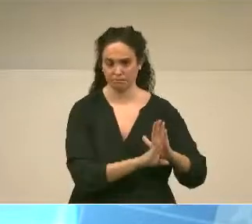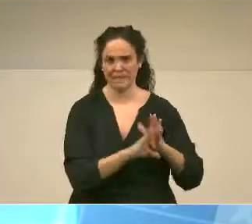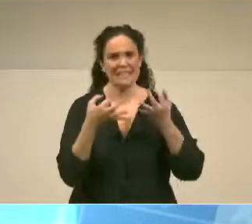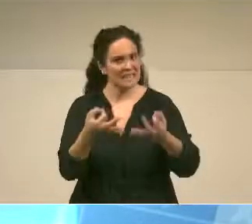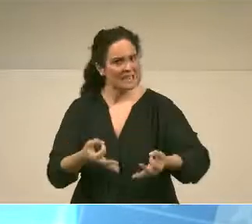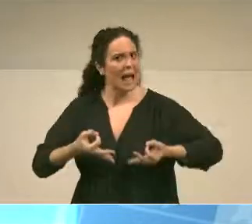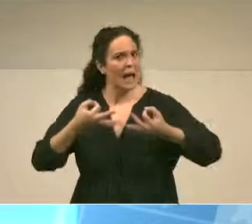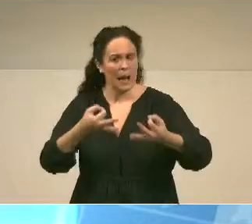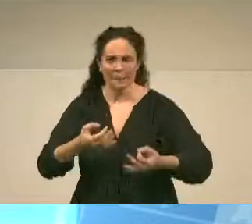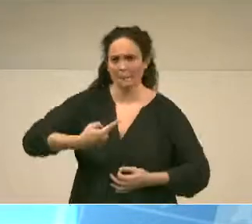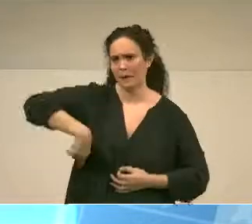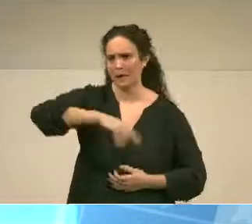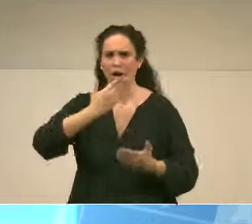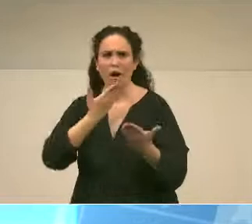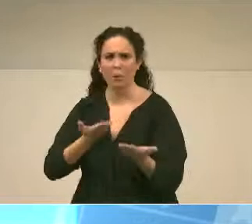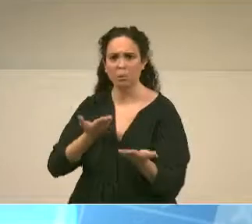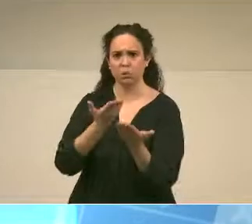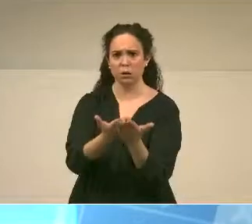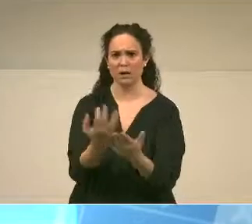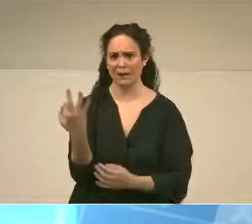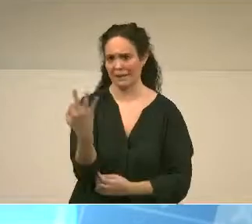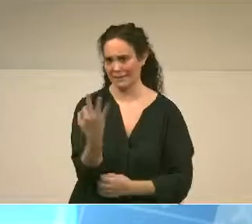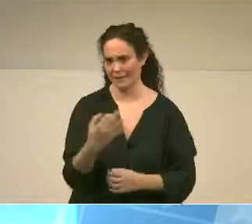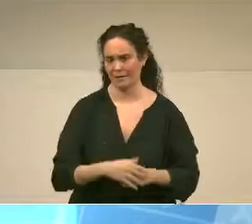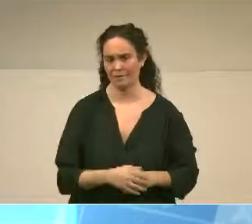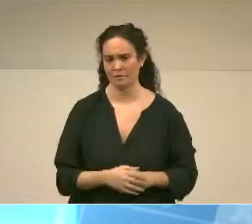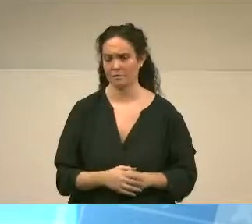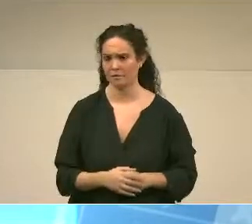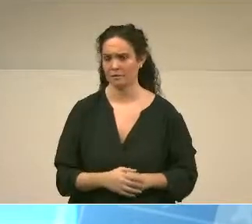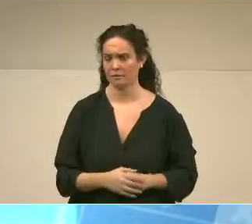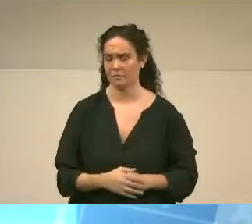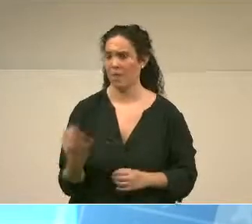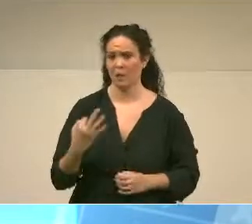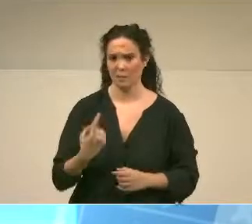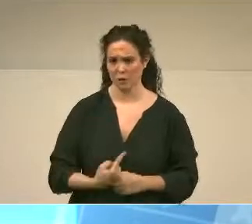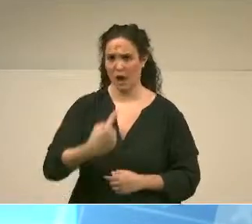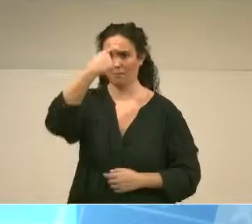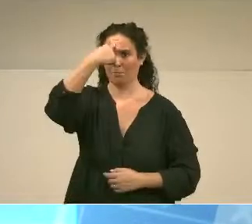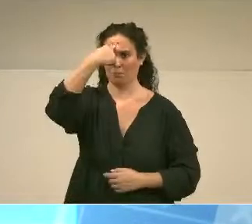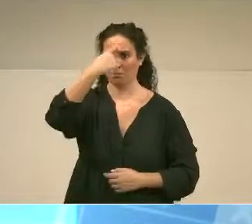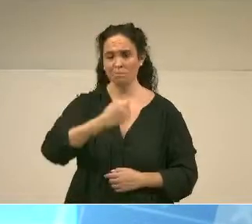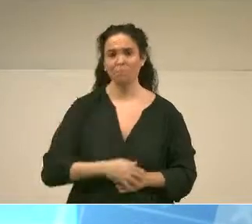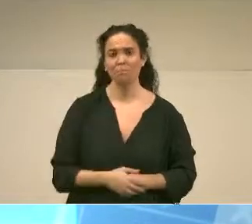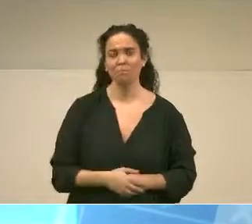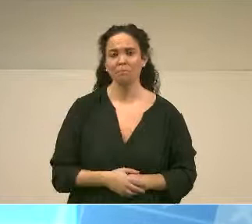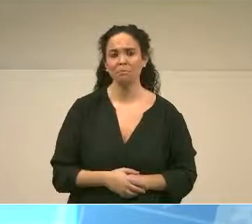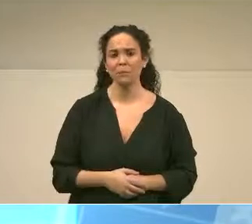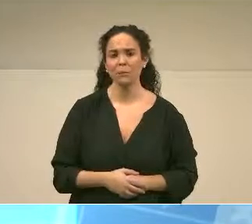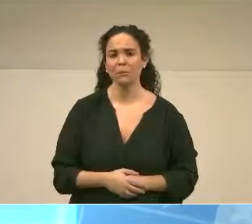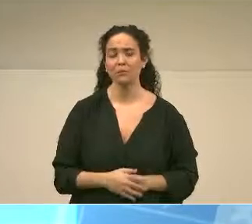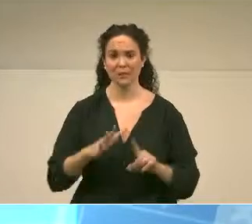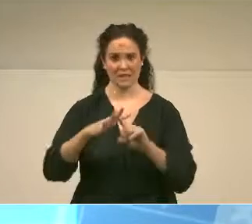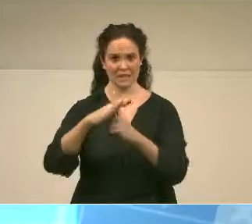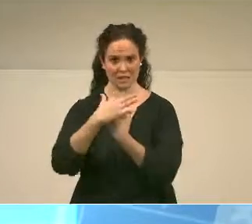apelamos a algo que creo que lo tenemos que recordar siempre, y es que en este tipo de